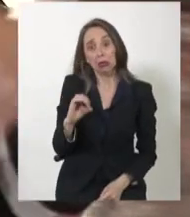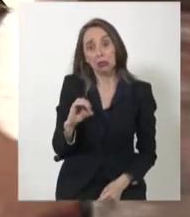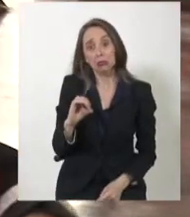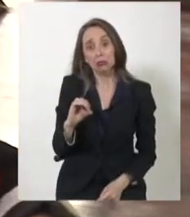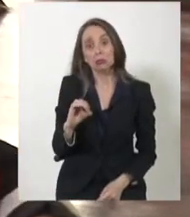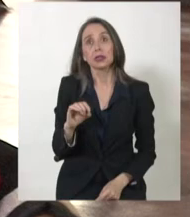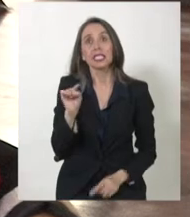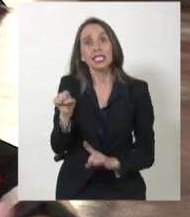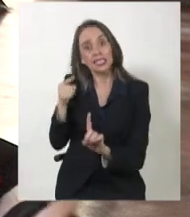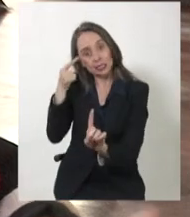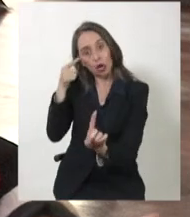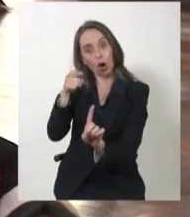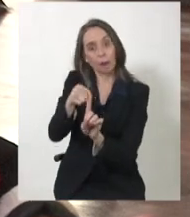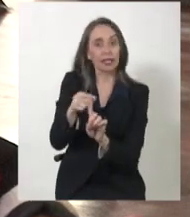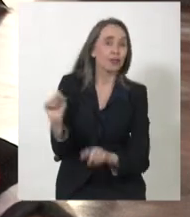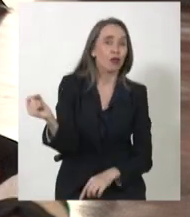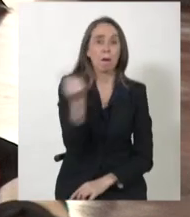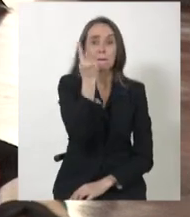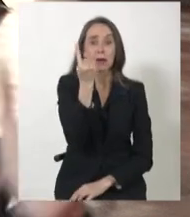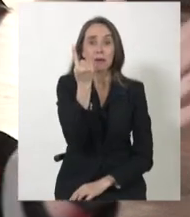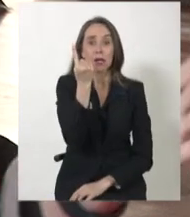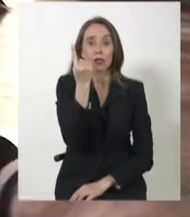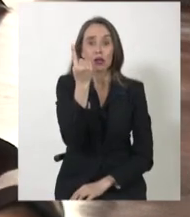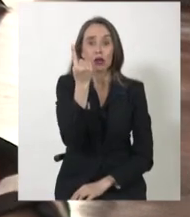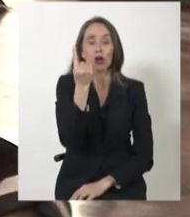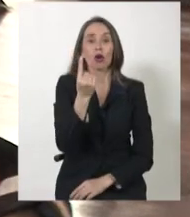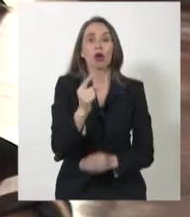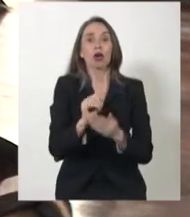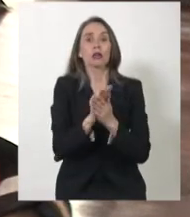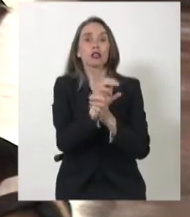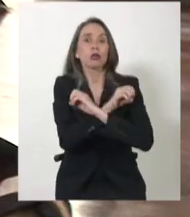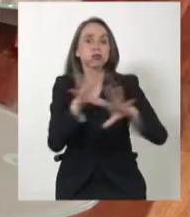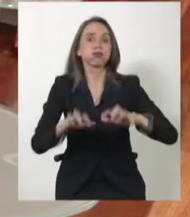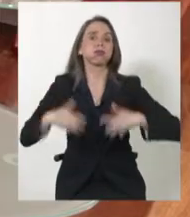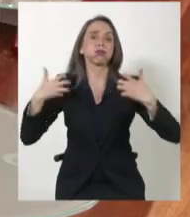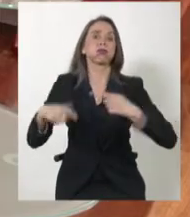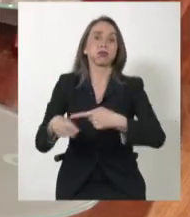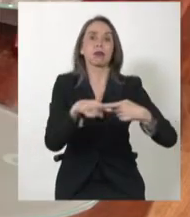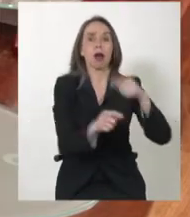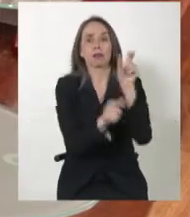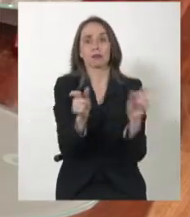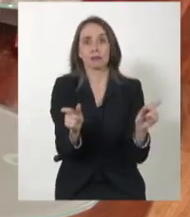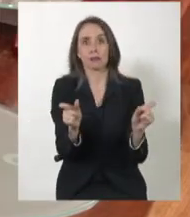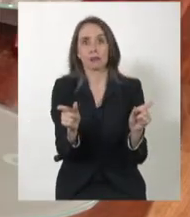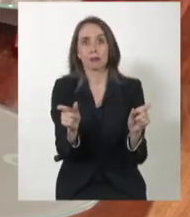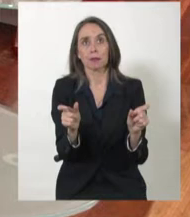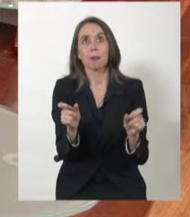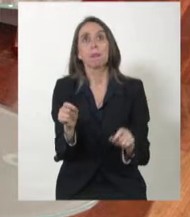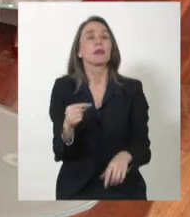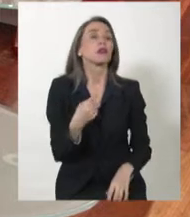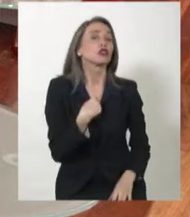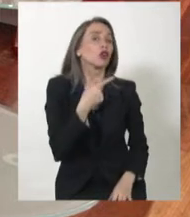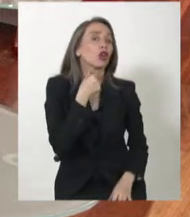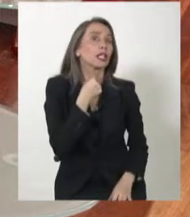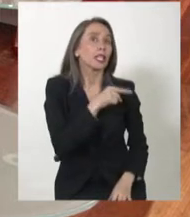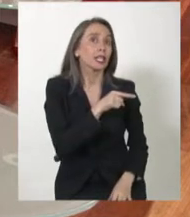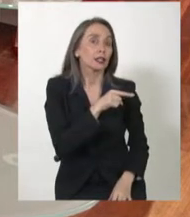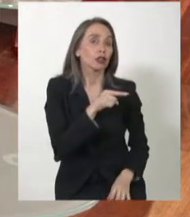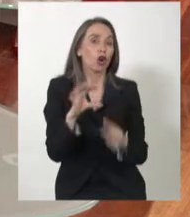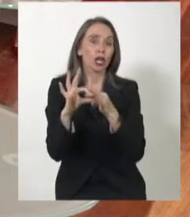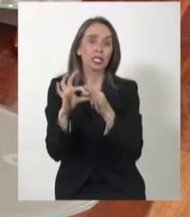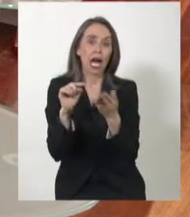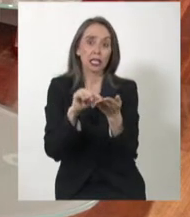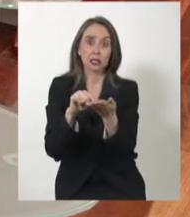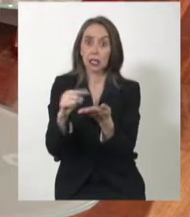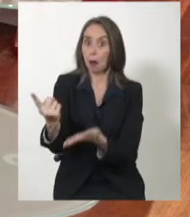es el propósito número uno de todo este estallido social. No sé. Yo quisiera, gracias a la pregunta,